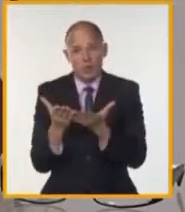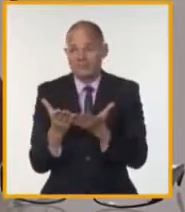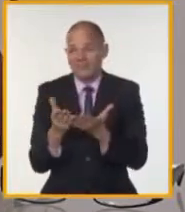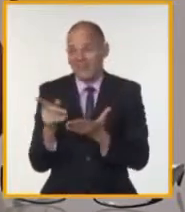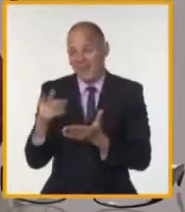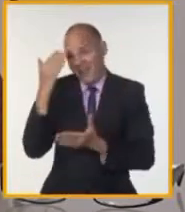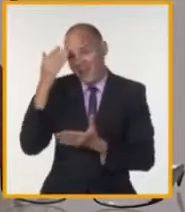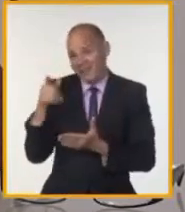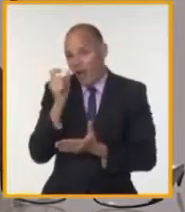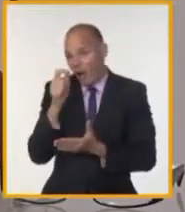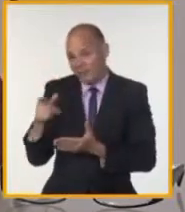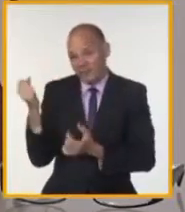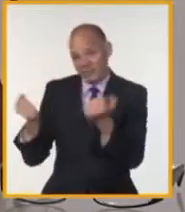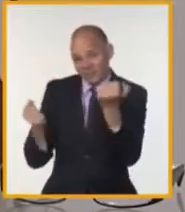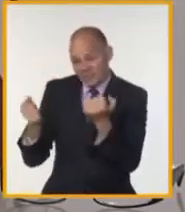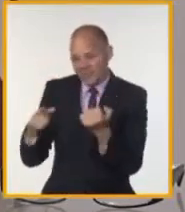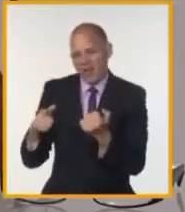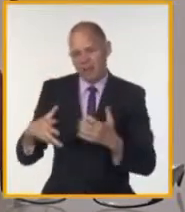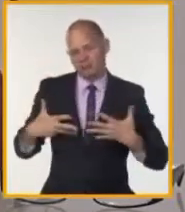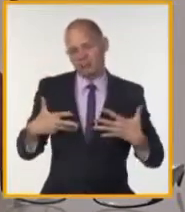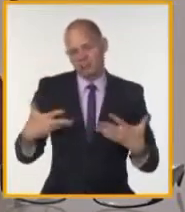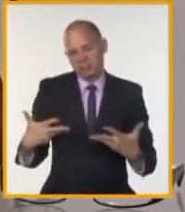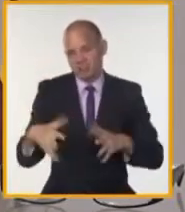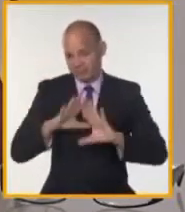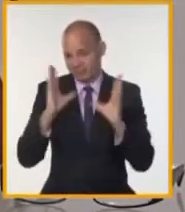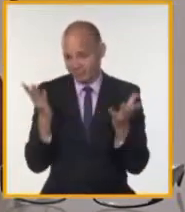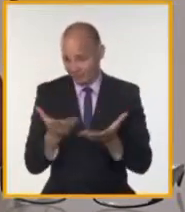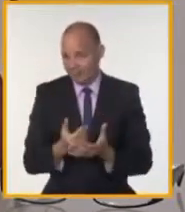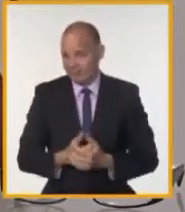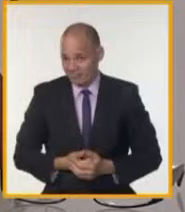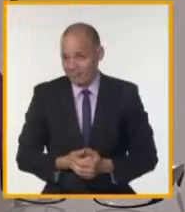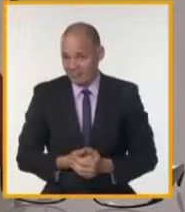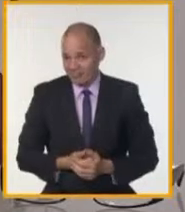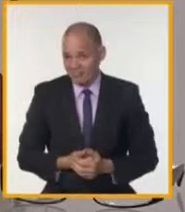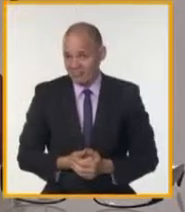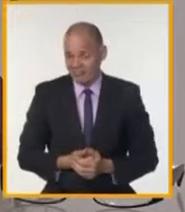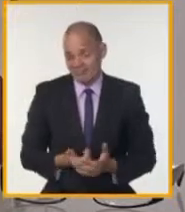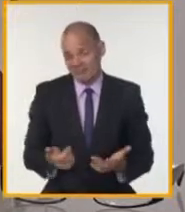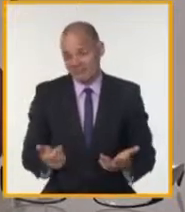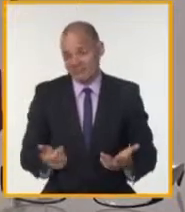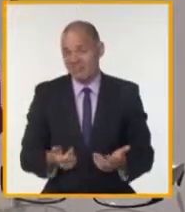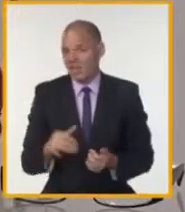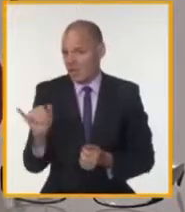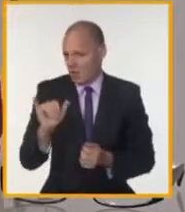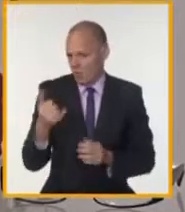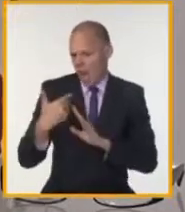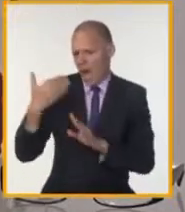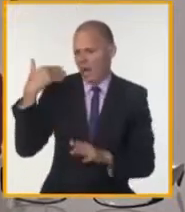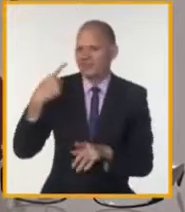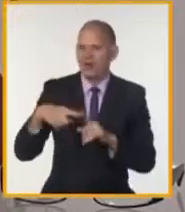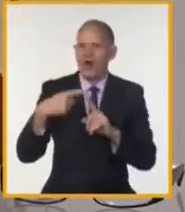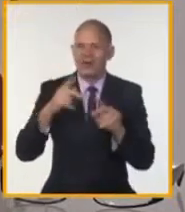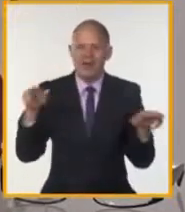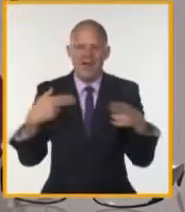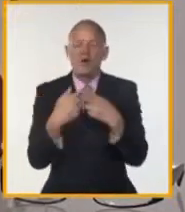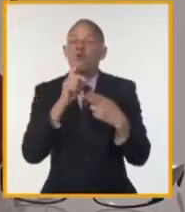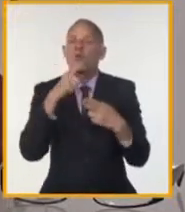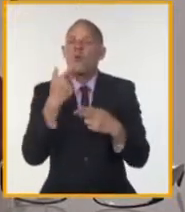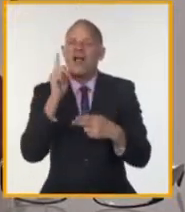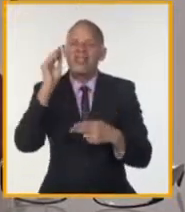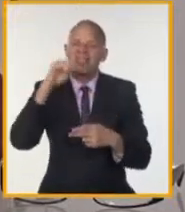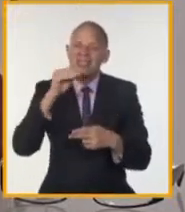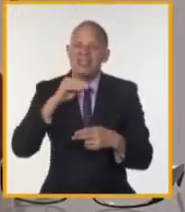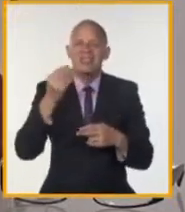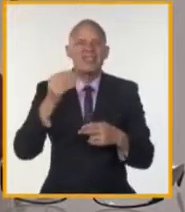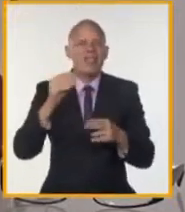hacen con dedicación, para no decirle a todos los que han cogido, la cumbre, los choferes tuvieron participación en la cumbre, con una participación activa, con